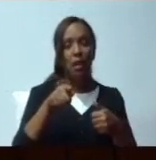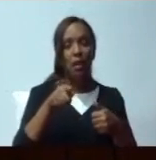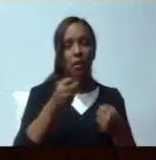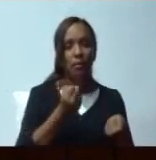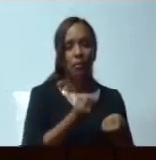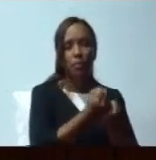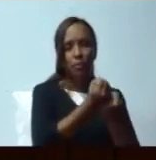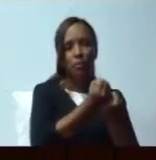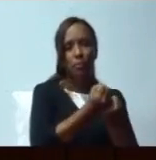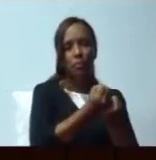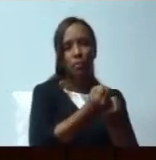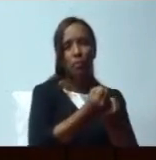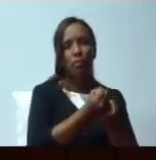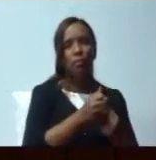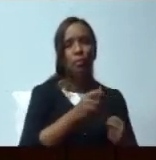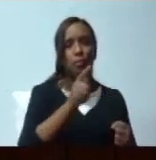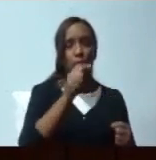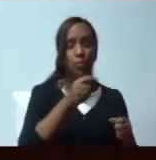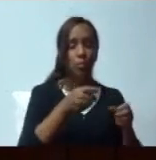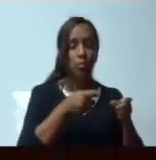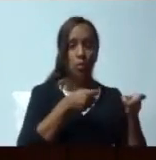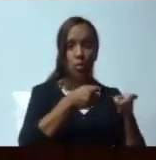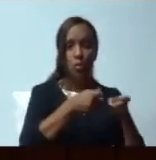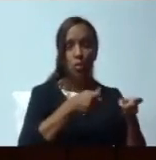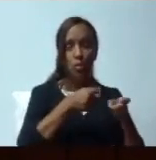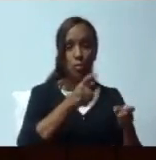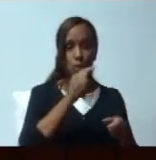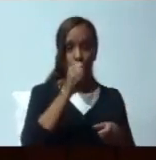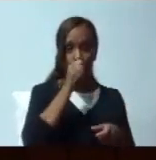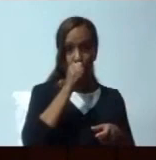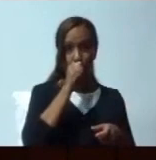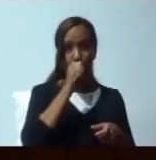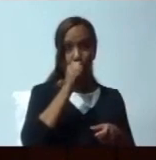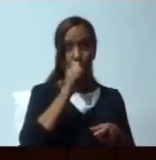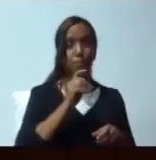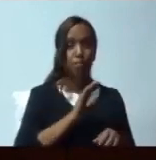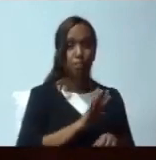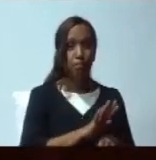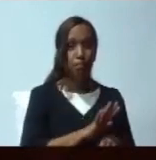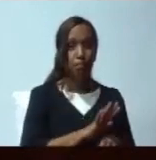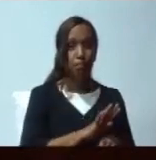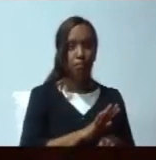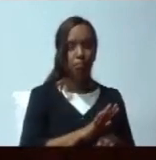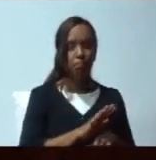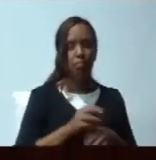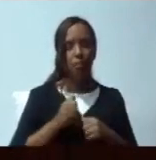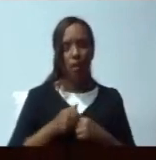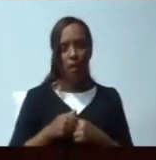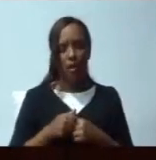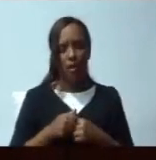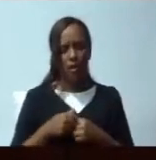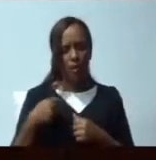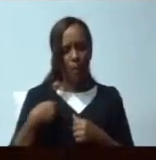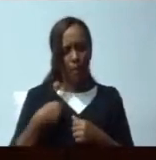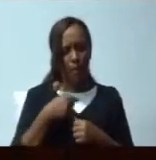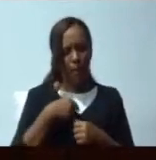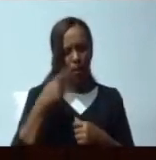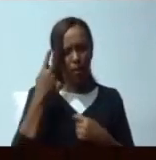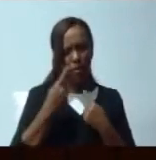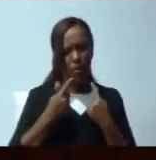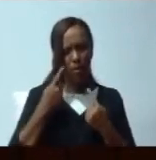transcurrido tantos años pensando en ser demócrata y aprender a ser demócrata, hemos